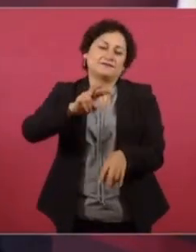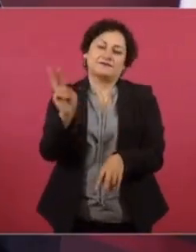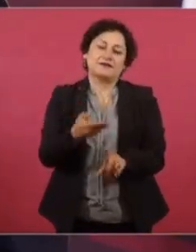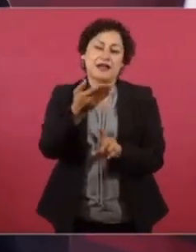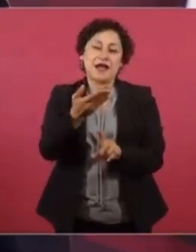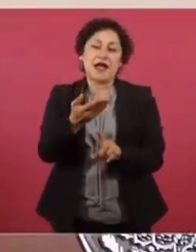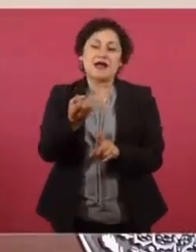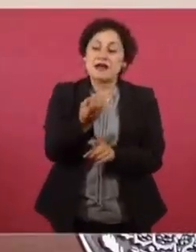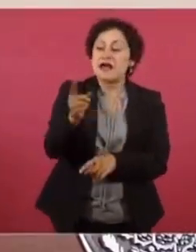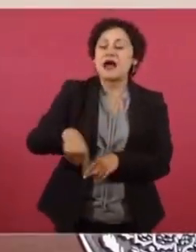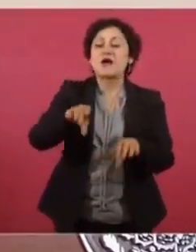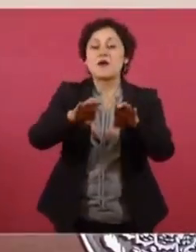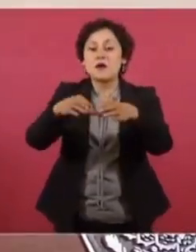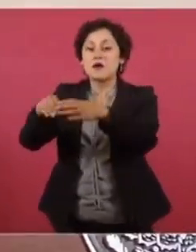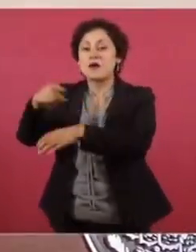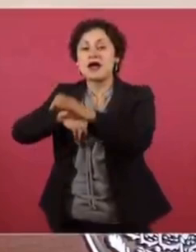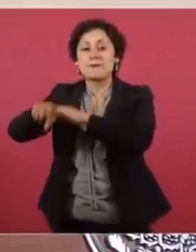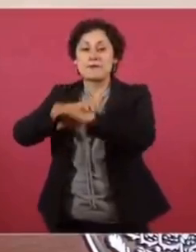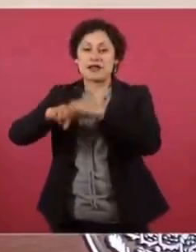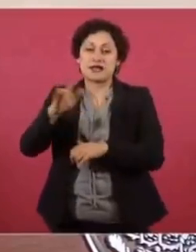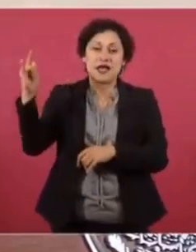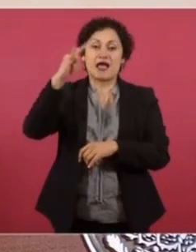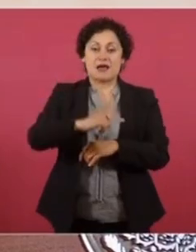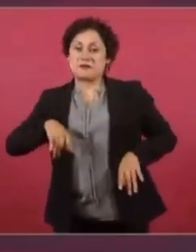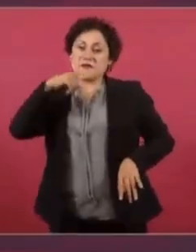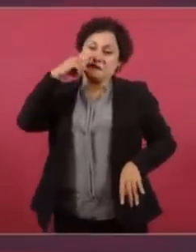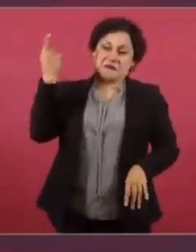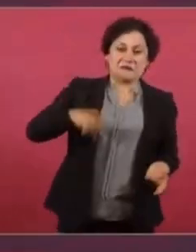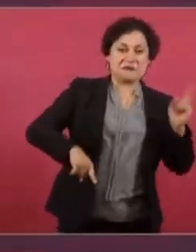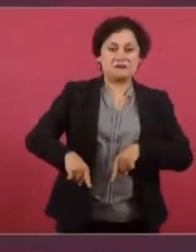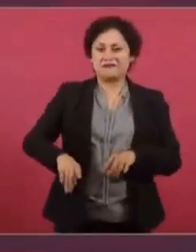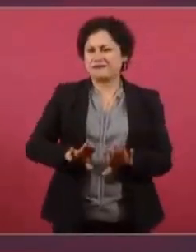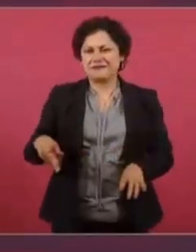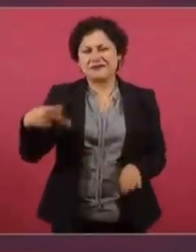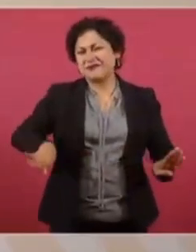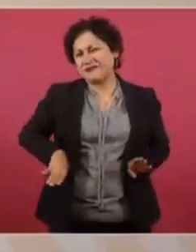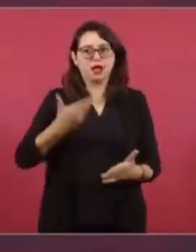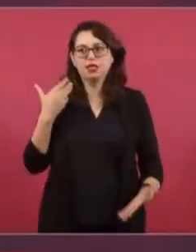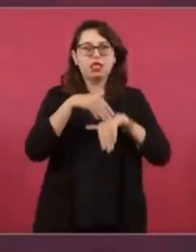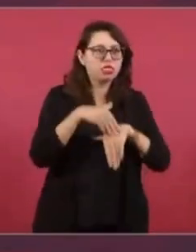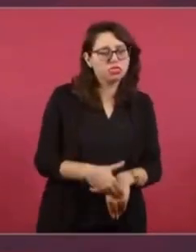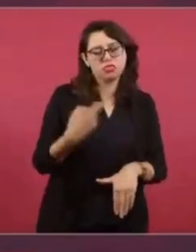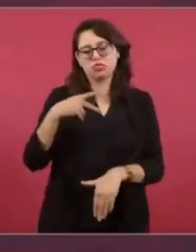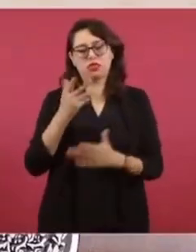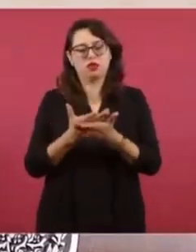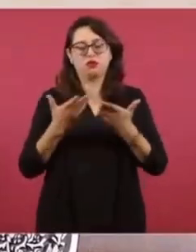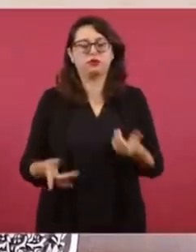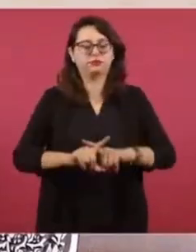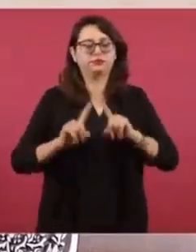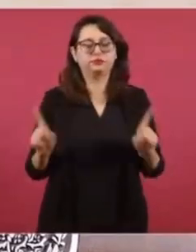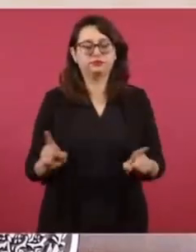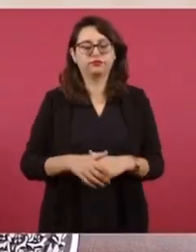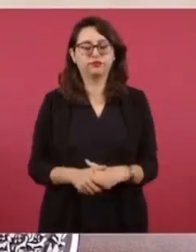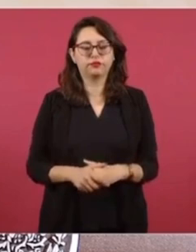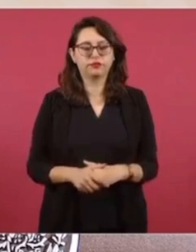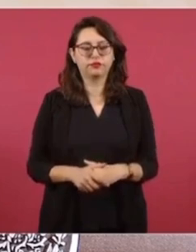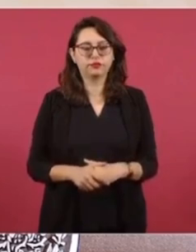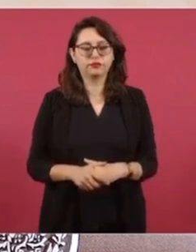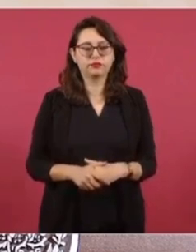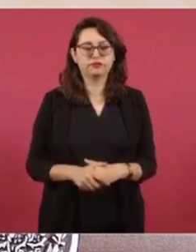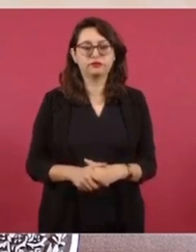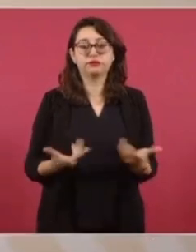de las agencias de Estados Unidos de las que califican entonces esa es la explicación